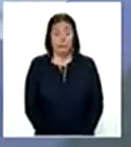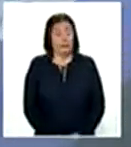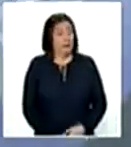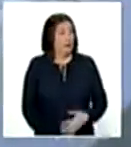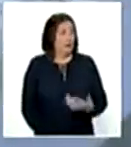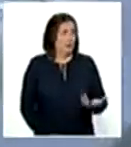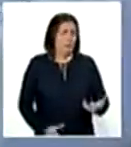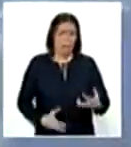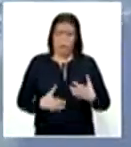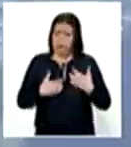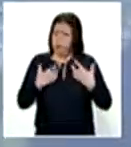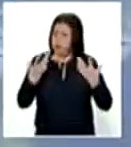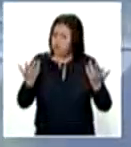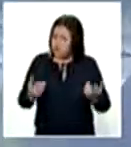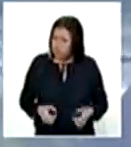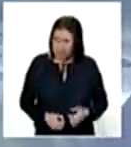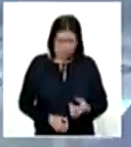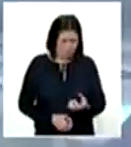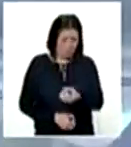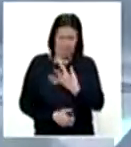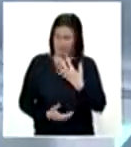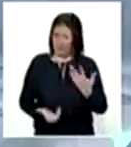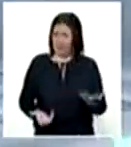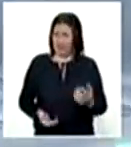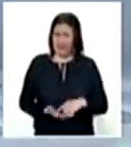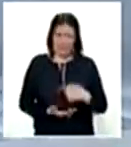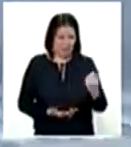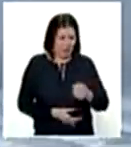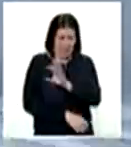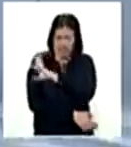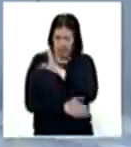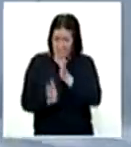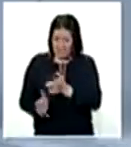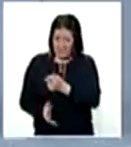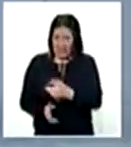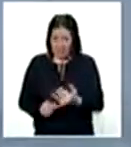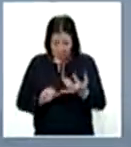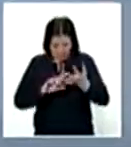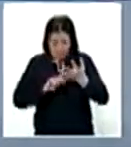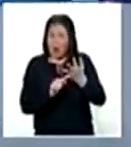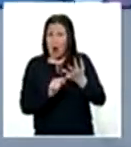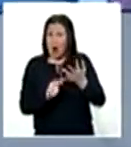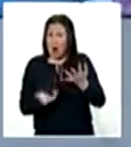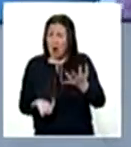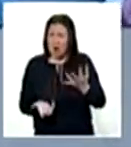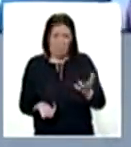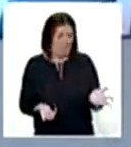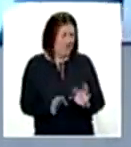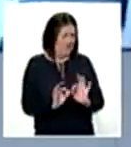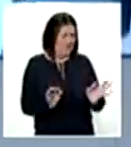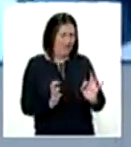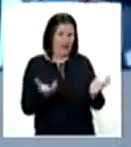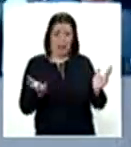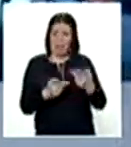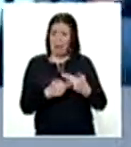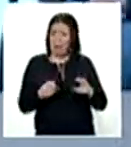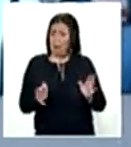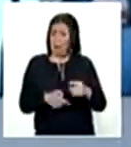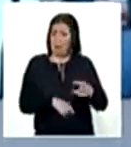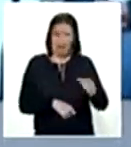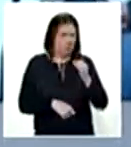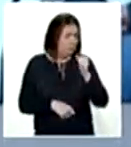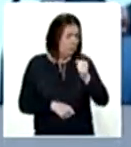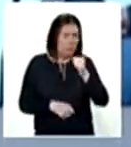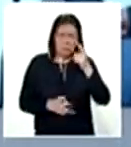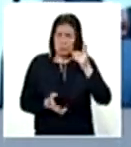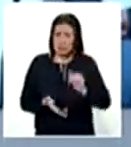Realmente indignante que, como tú decías, Mari, ¿no? Uh-huh. No solamente tratan a una fiscal, sino que la agresión llega a romperle un dedo. Claro. Y que no pase nada y que la gente, bueno, los reporteros y los